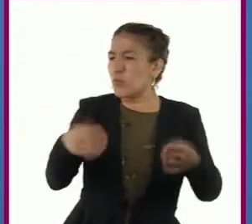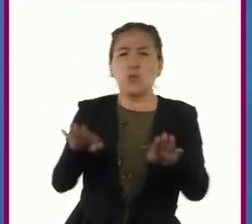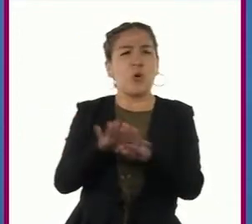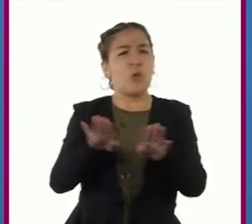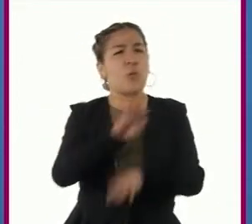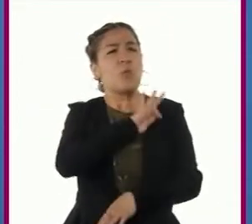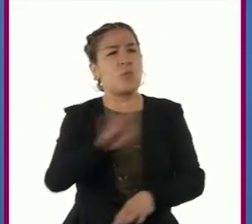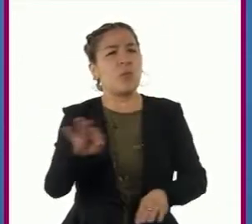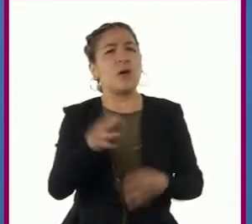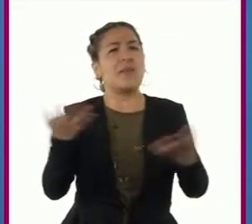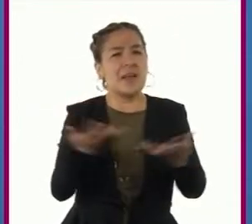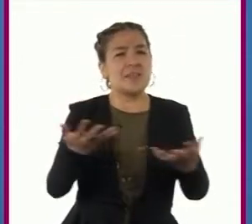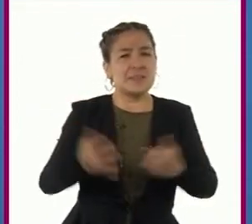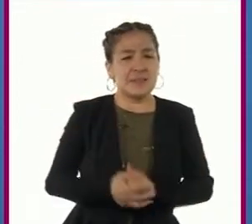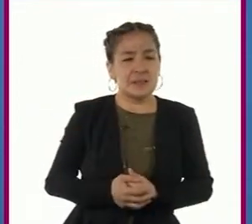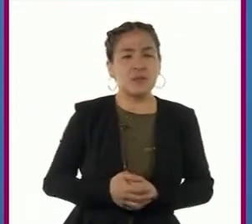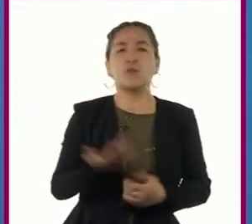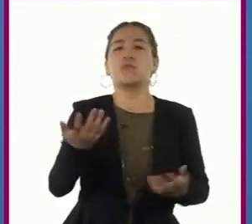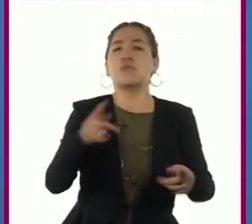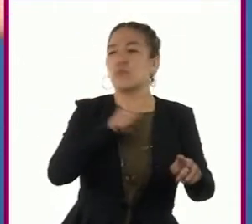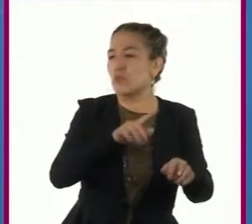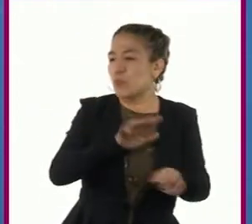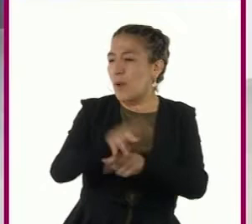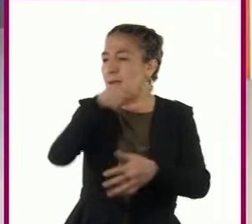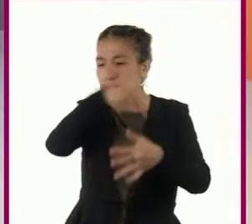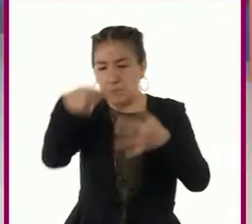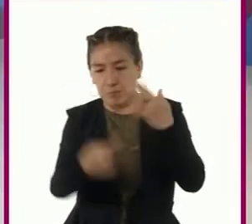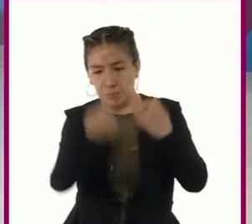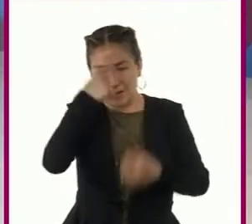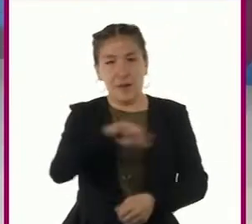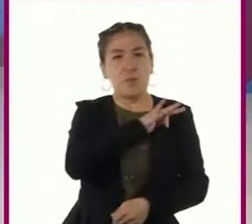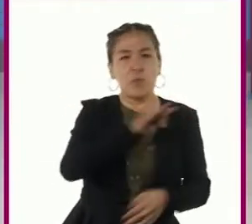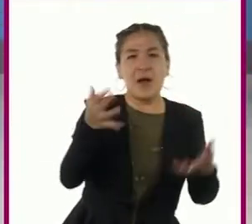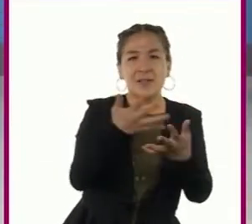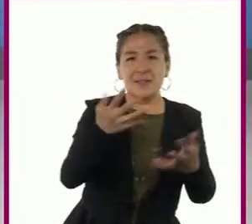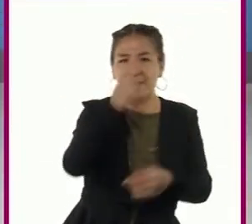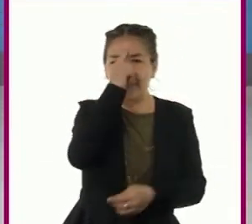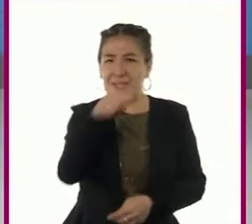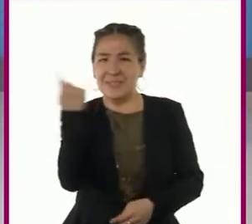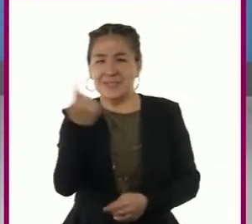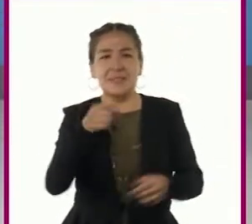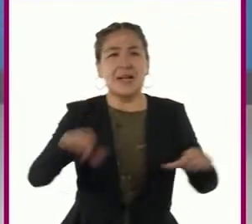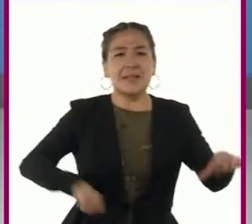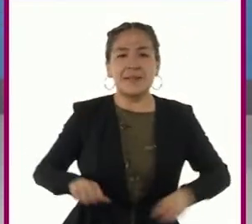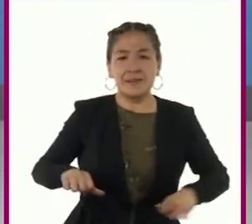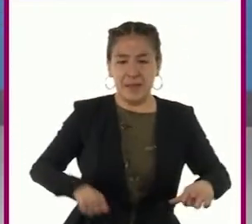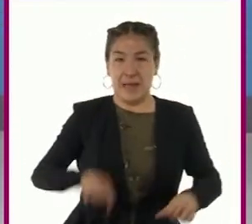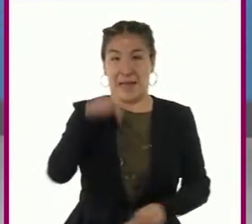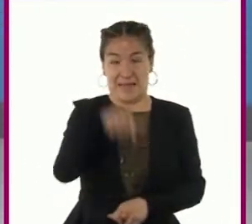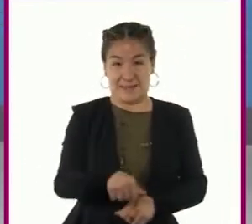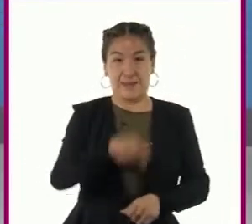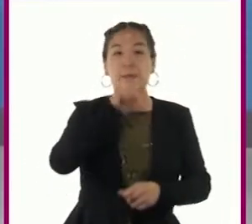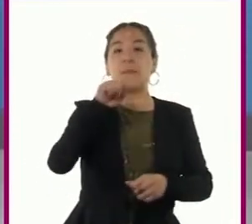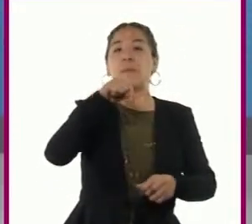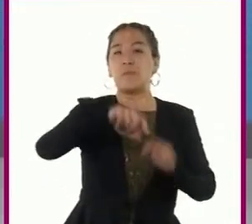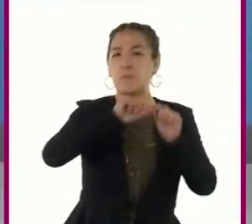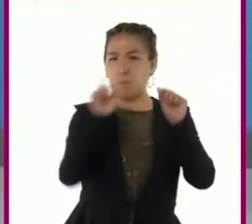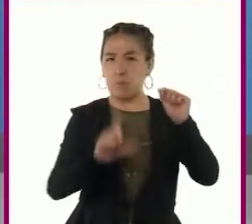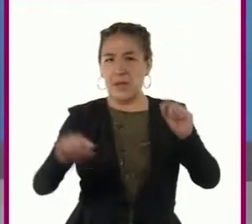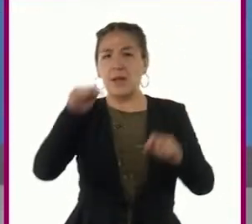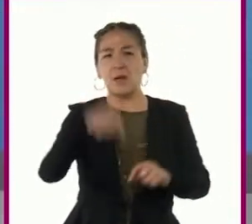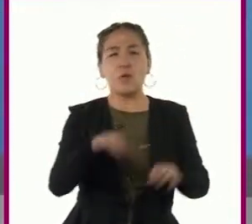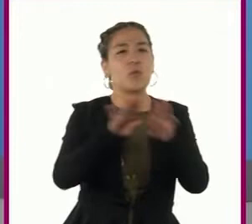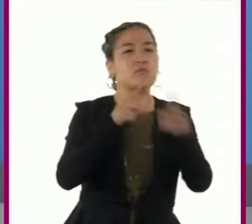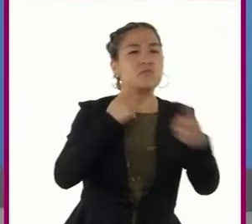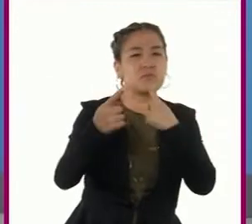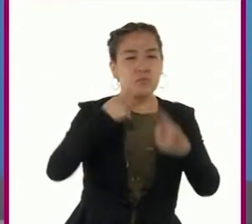¿Qué mecanismos lo facilitan? En países democráticos como el nuestro, existen opciones para que